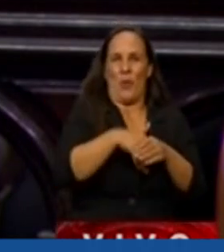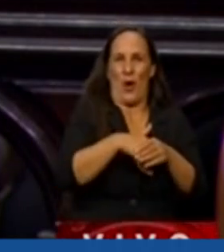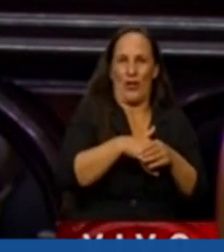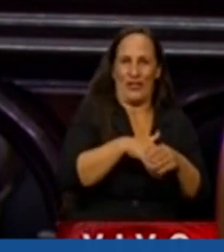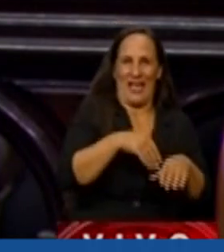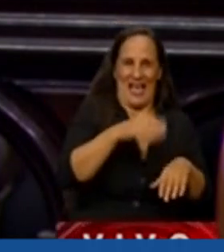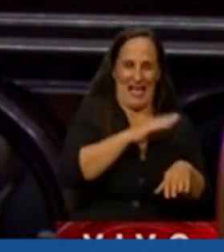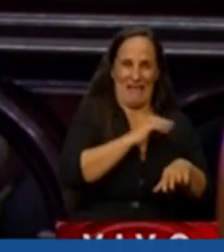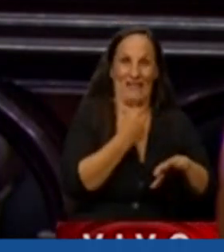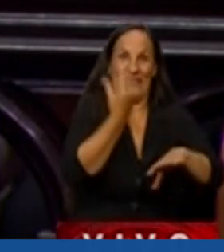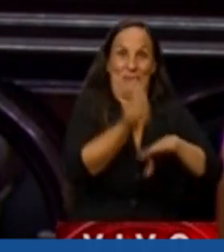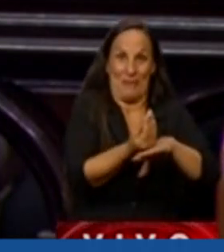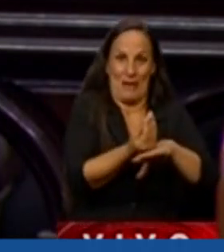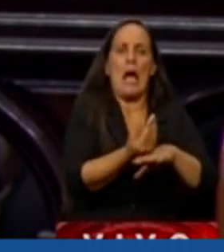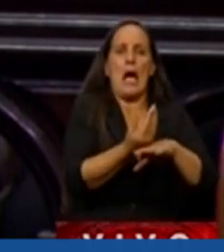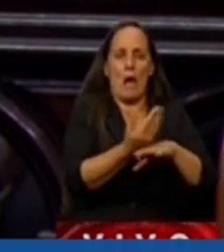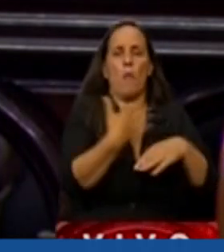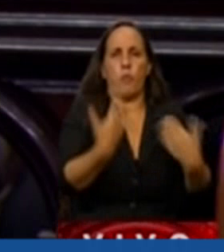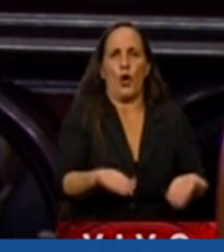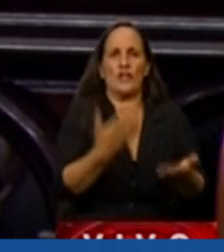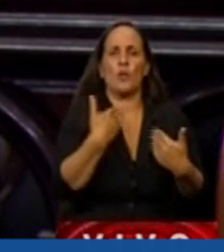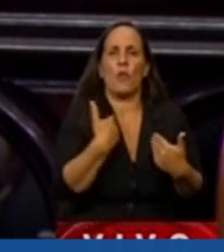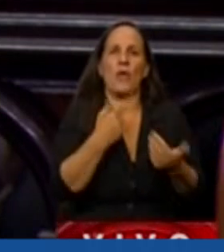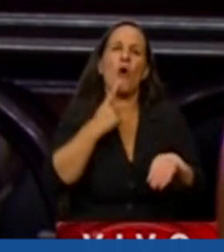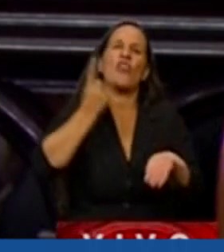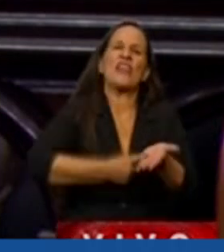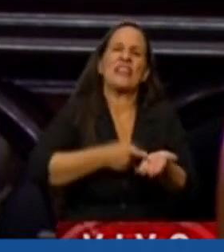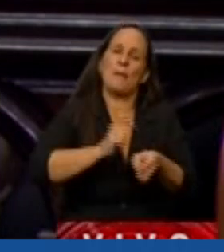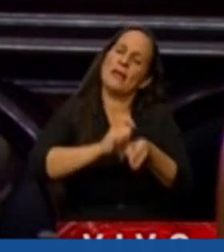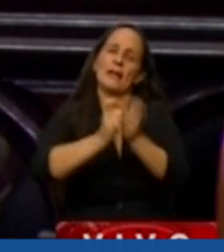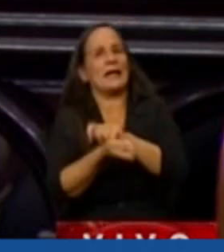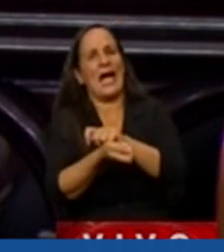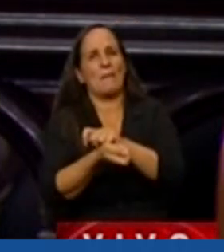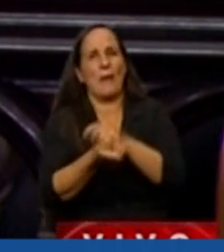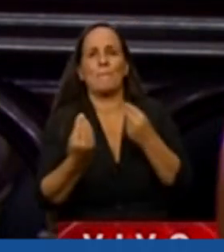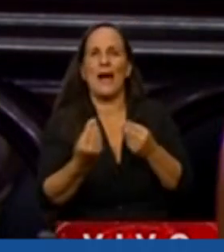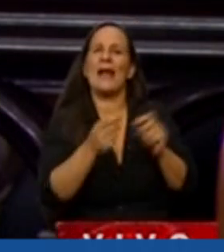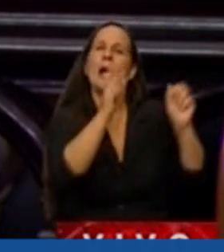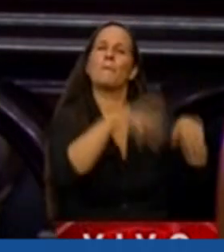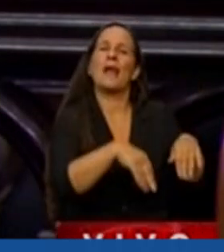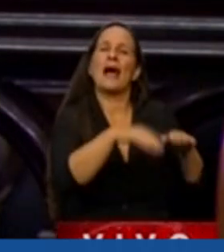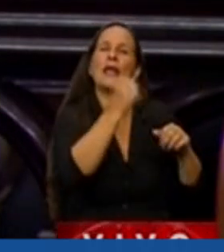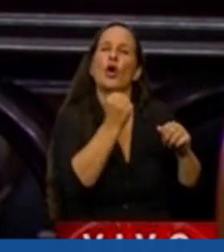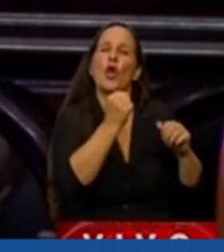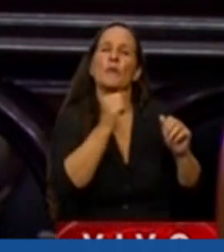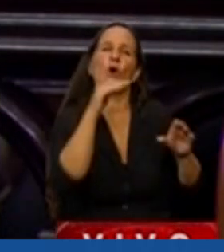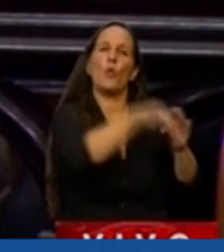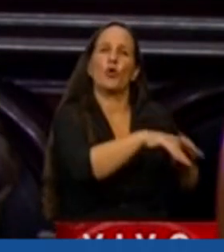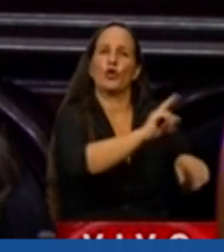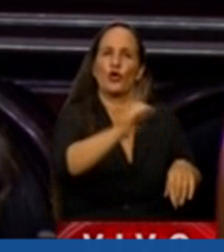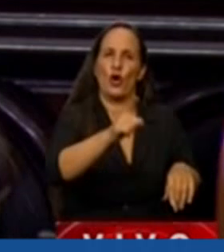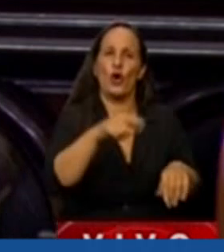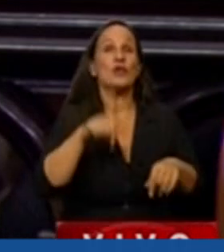voto del 2021 nos permitió modificar este dictamen para no votar el programa económico y que este Congreso no